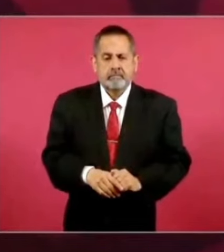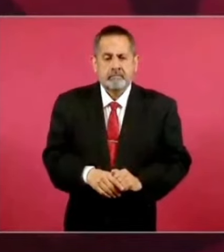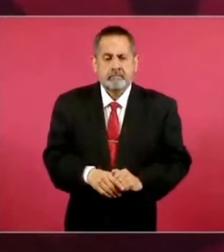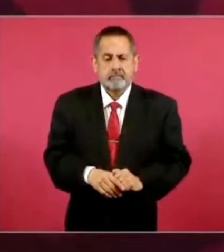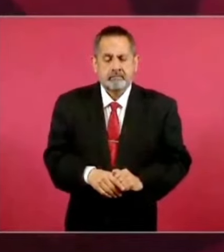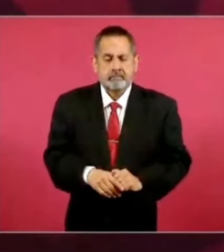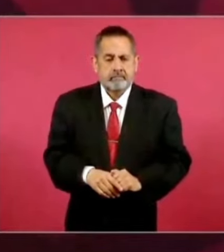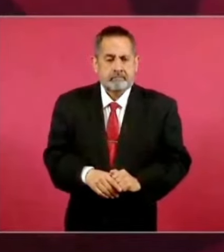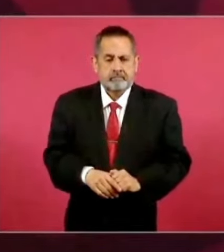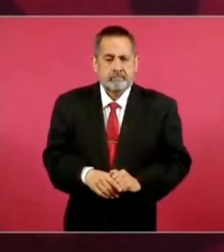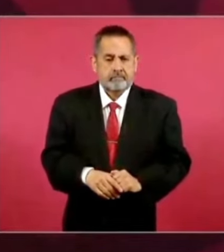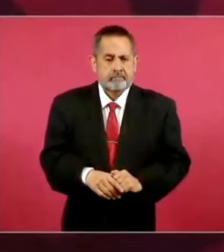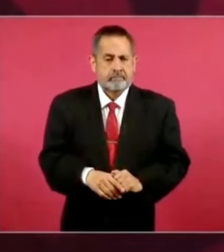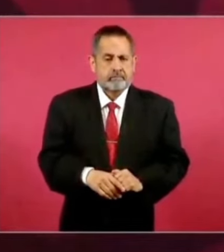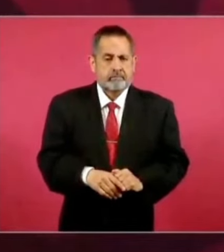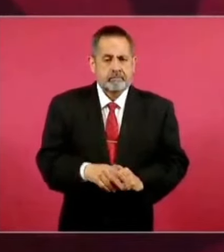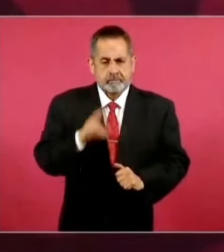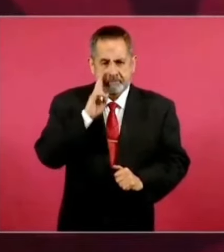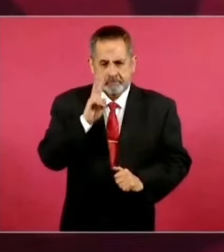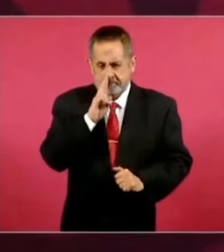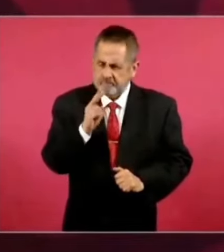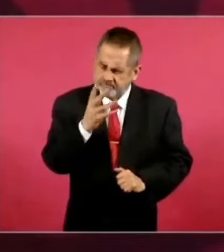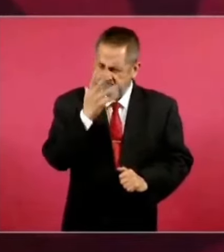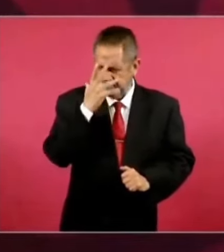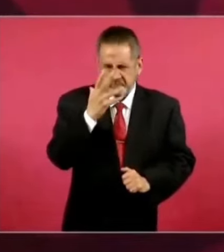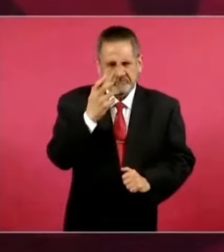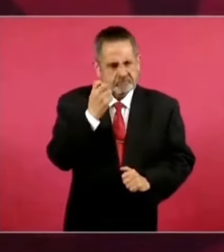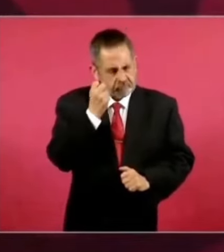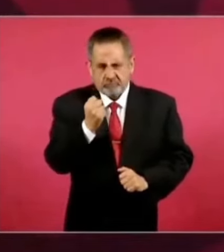vamos a actuar con severidad.